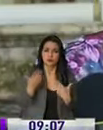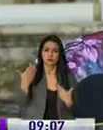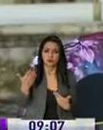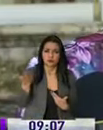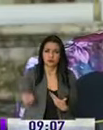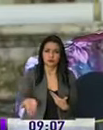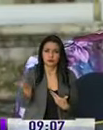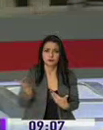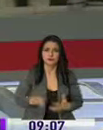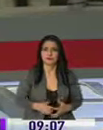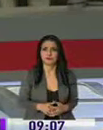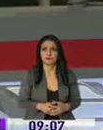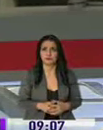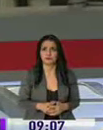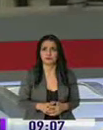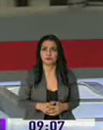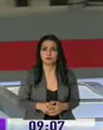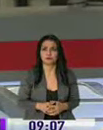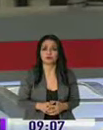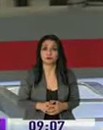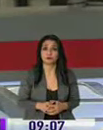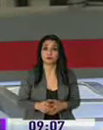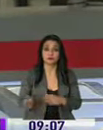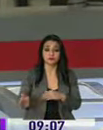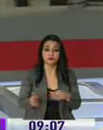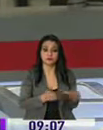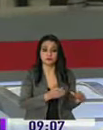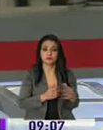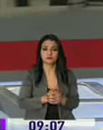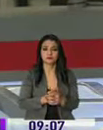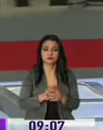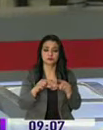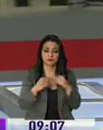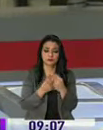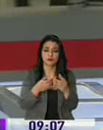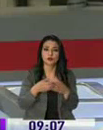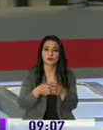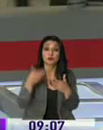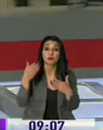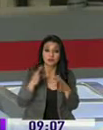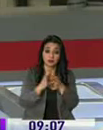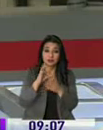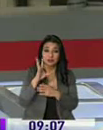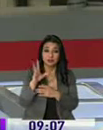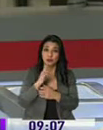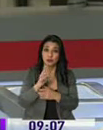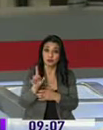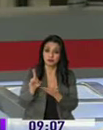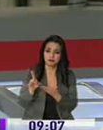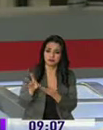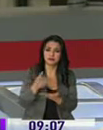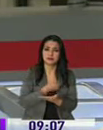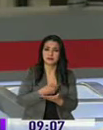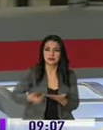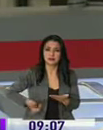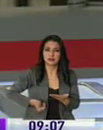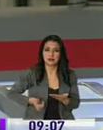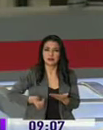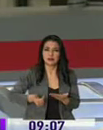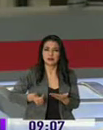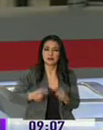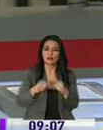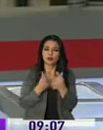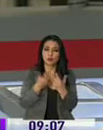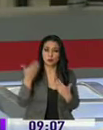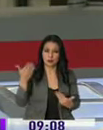Lenín Moreno. Y frente a las medidas tomadas por miembros del movimiento Alianza País de retirarle el cargo de presidente